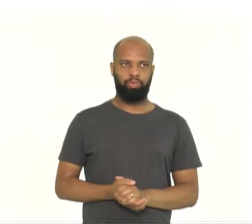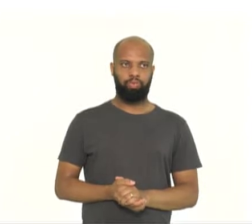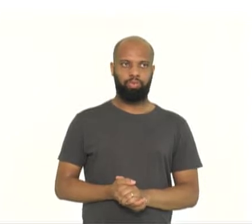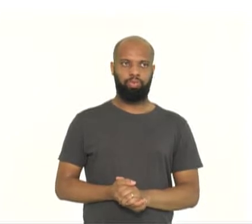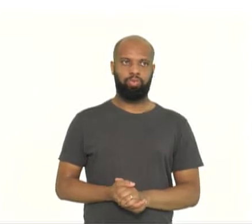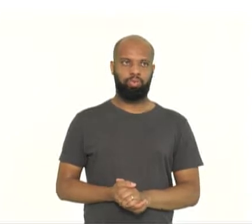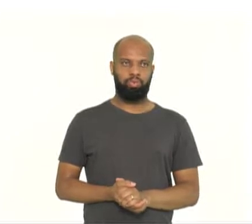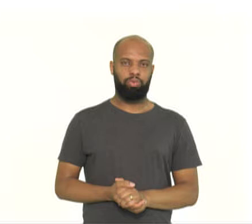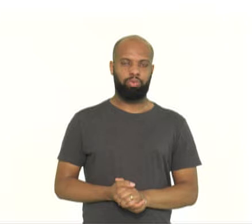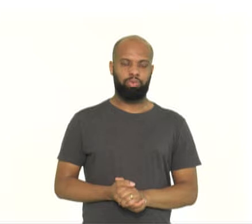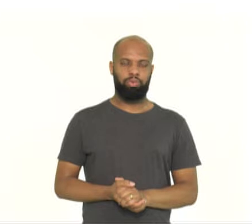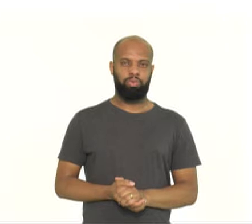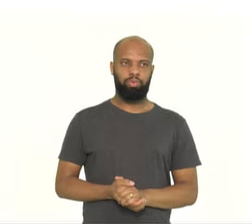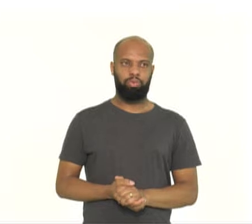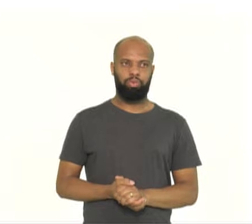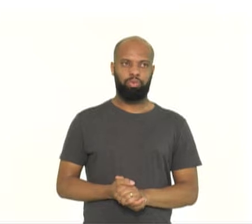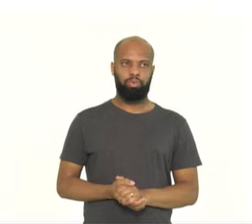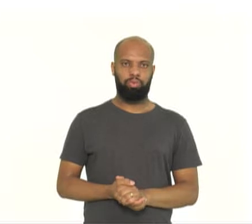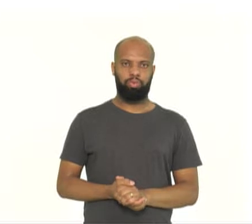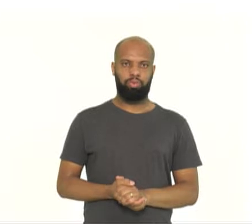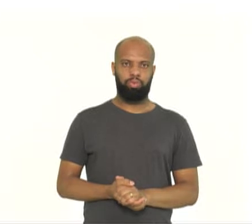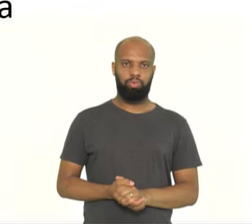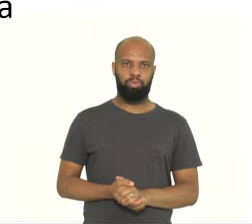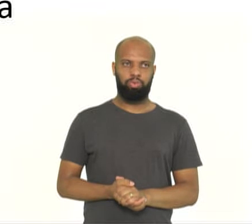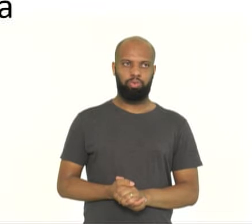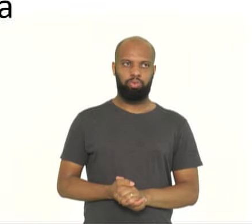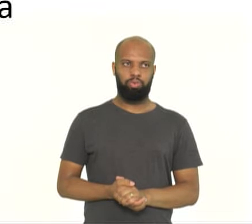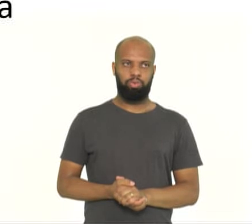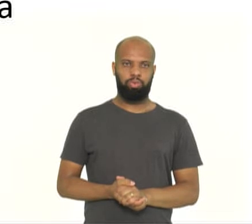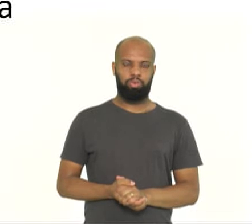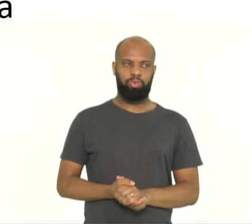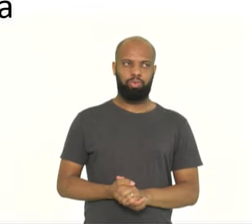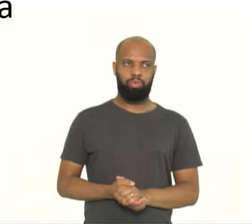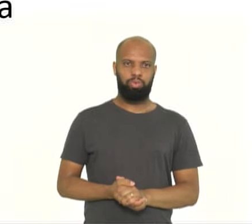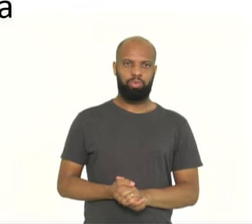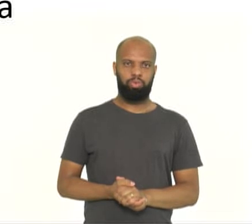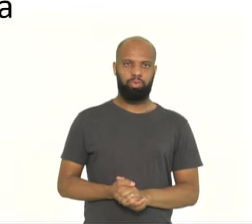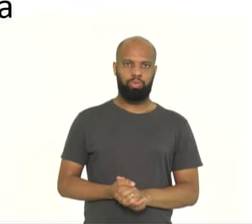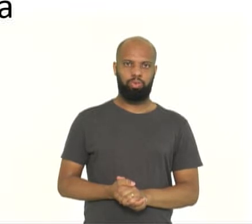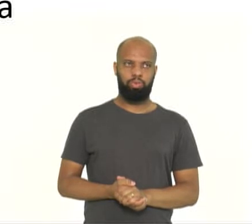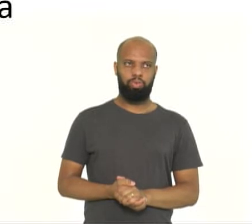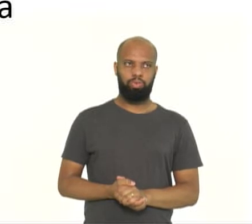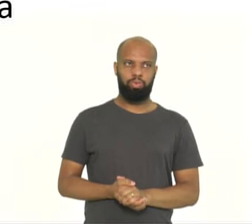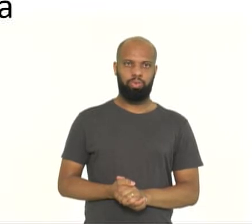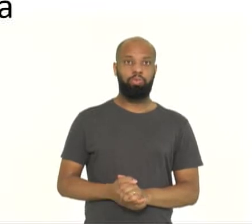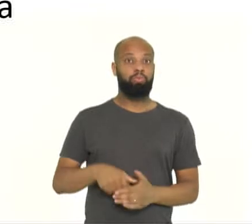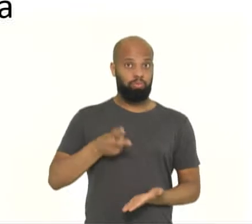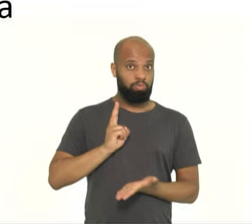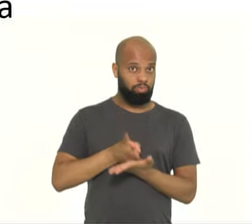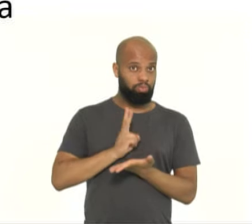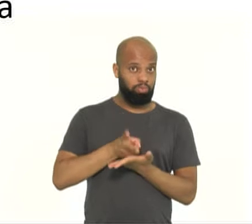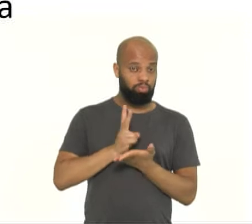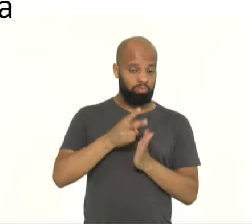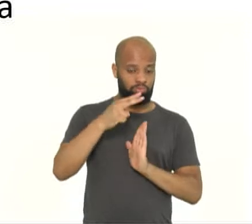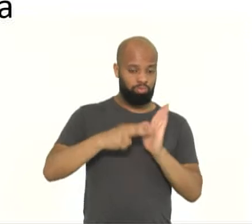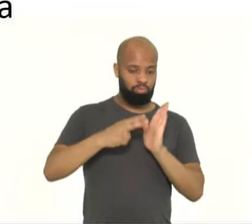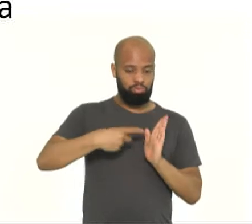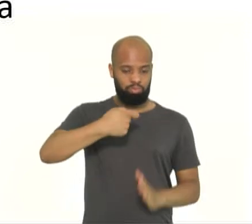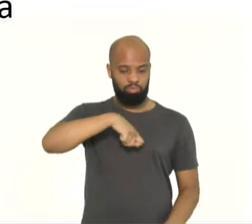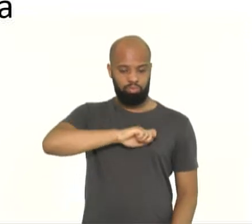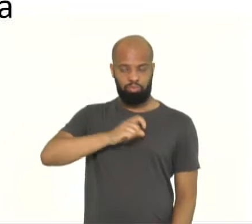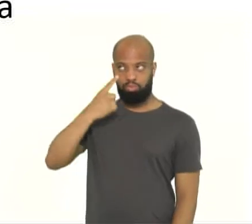cabeza. ¿Ha tenido dolor en el cuerpo también? Sí, un poco. También he estado un